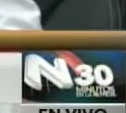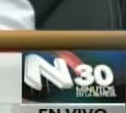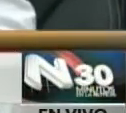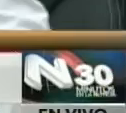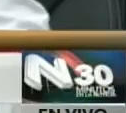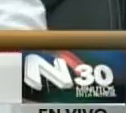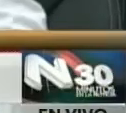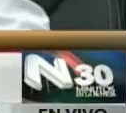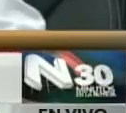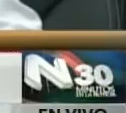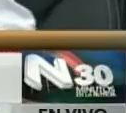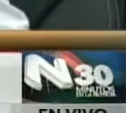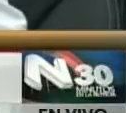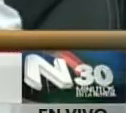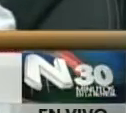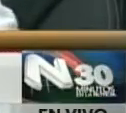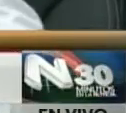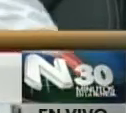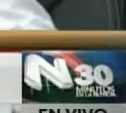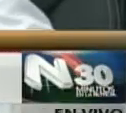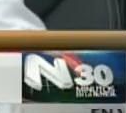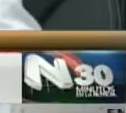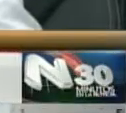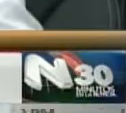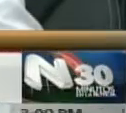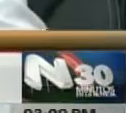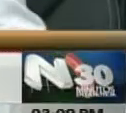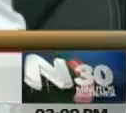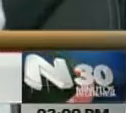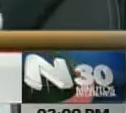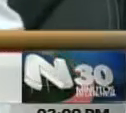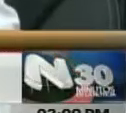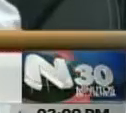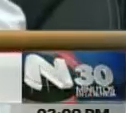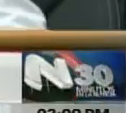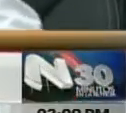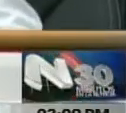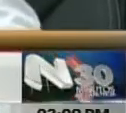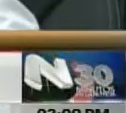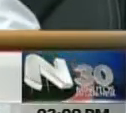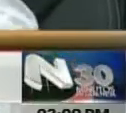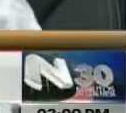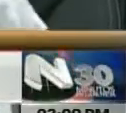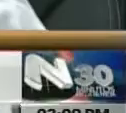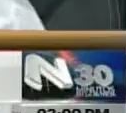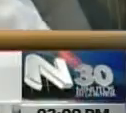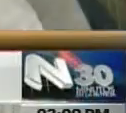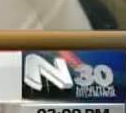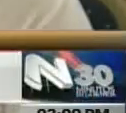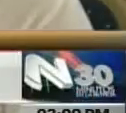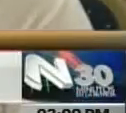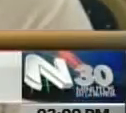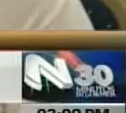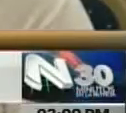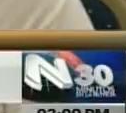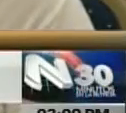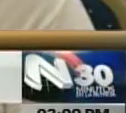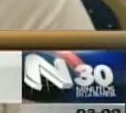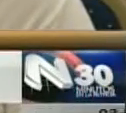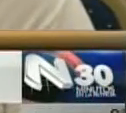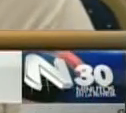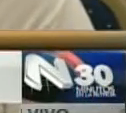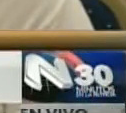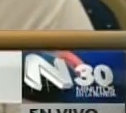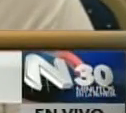ese sentido, no es que el gobierno haya descartado un método. No estamos hablando de eso, estamos hablando de cómo las partes